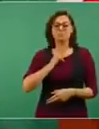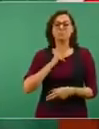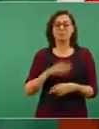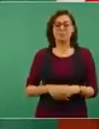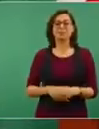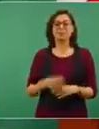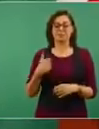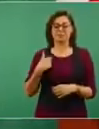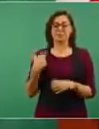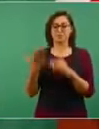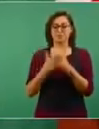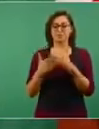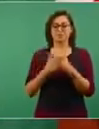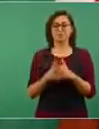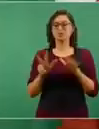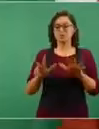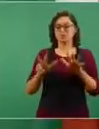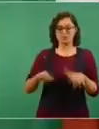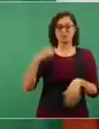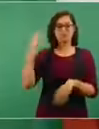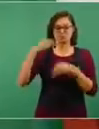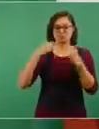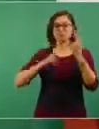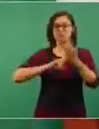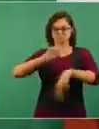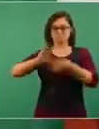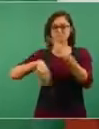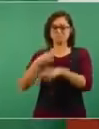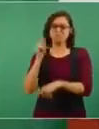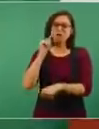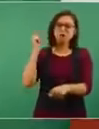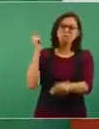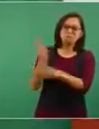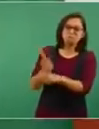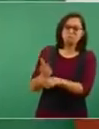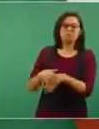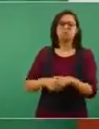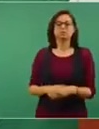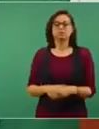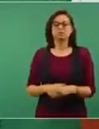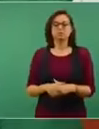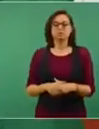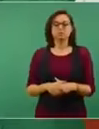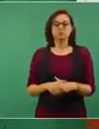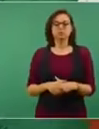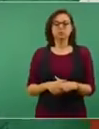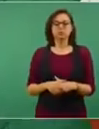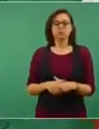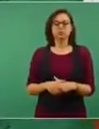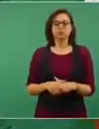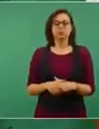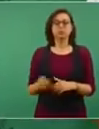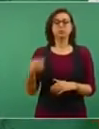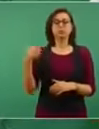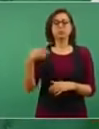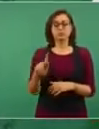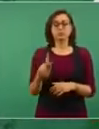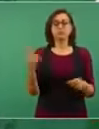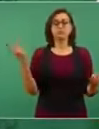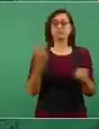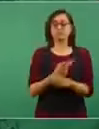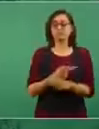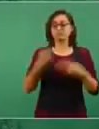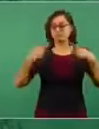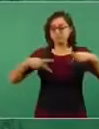Y voy el 18 de marzo allá. Pero para hacer la evaluación sobre los